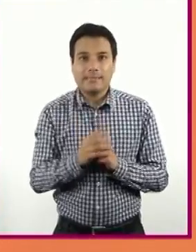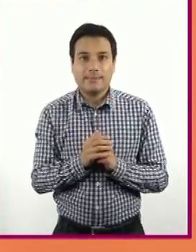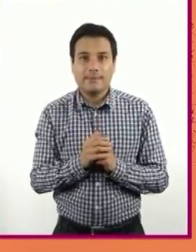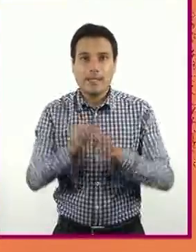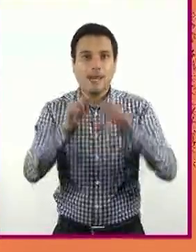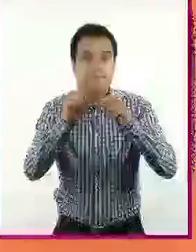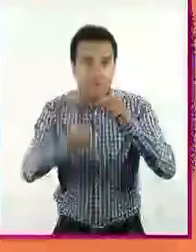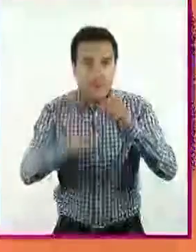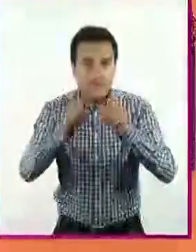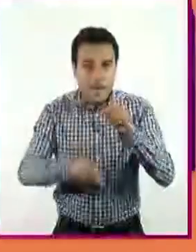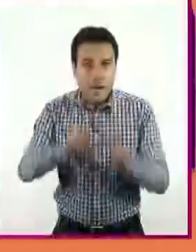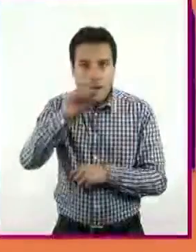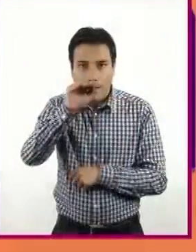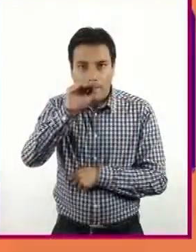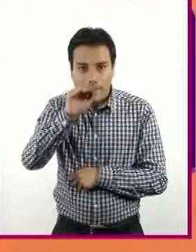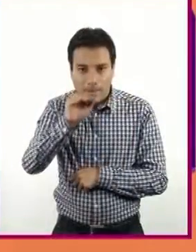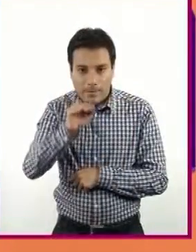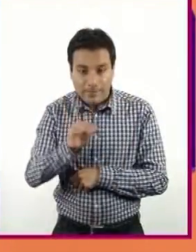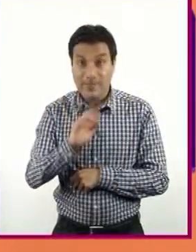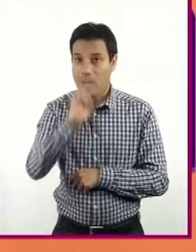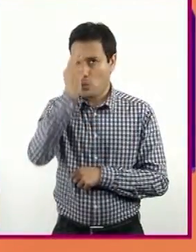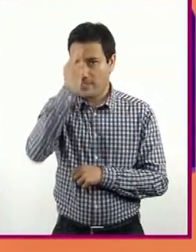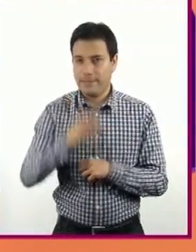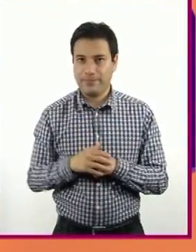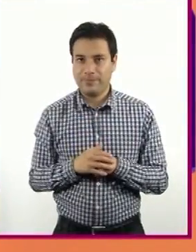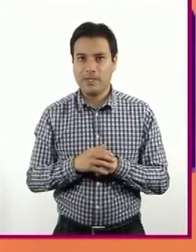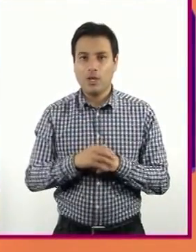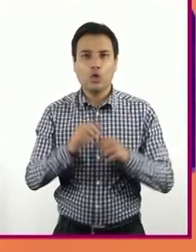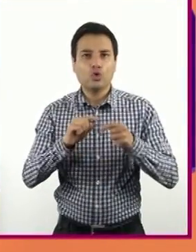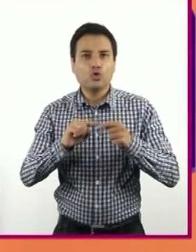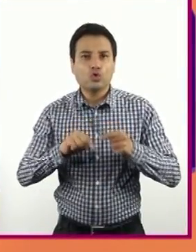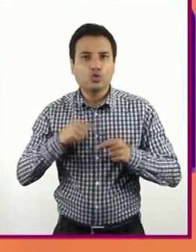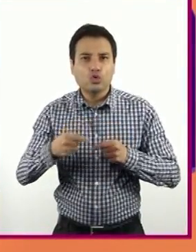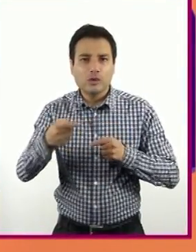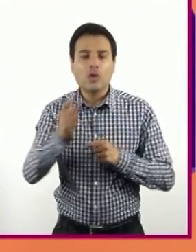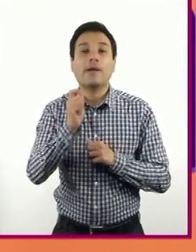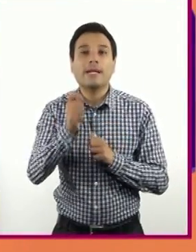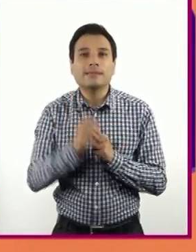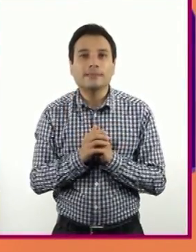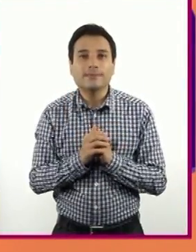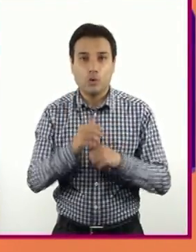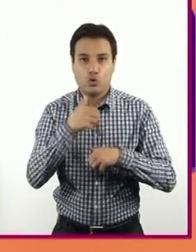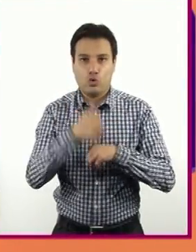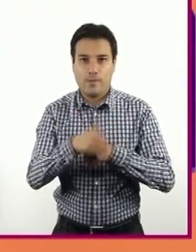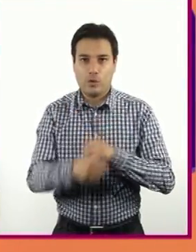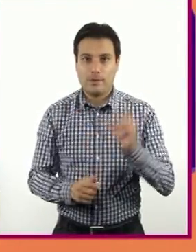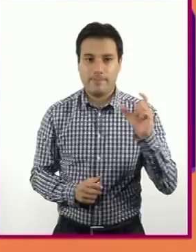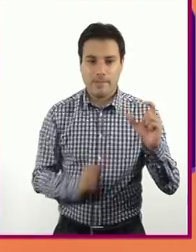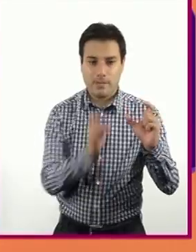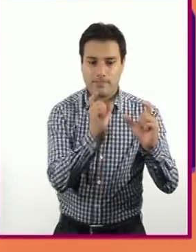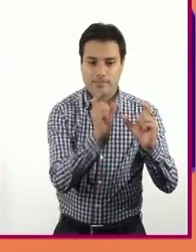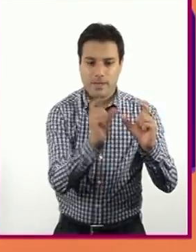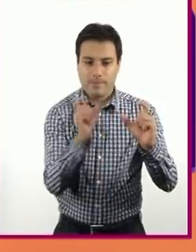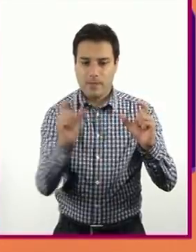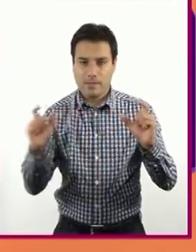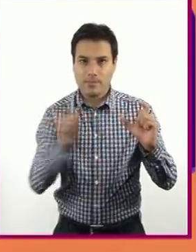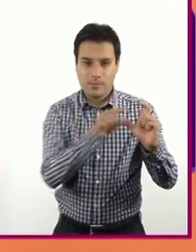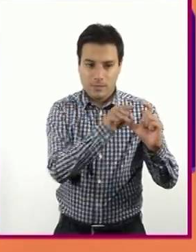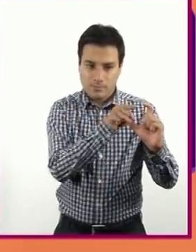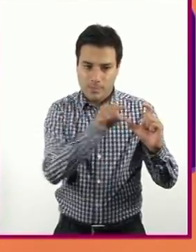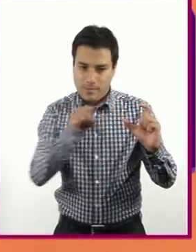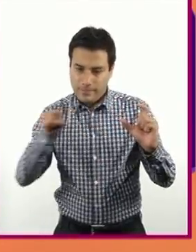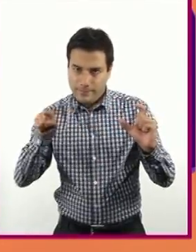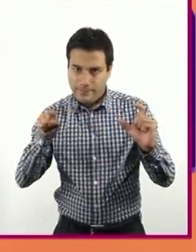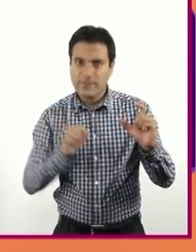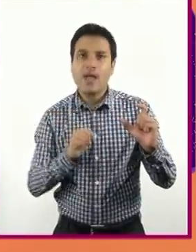Tengamos presente que una sucesión es una correspondencia en la que a cada número natural se le